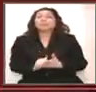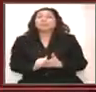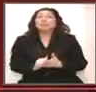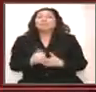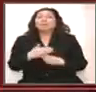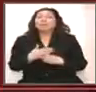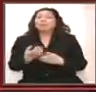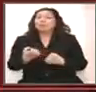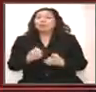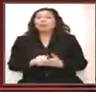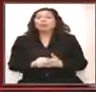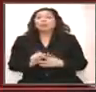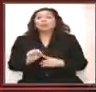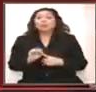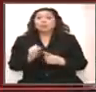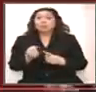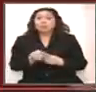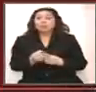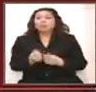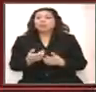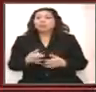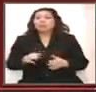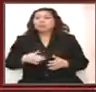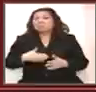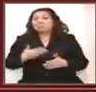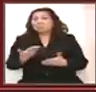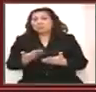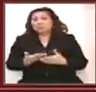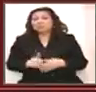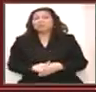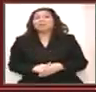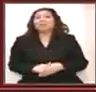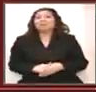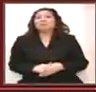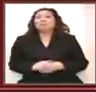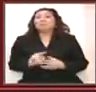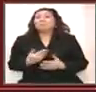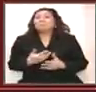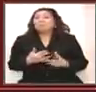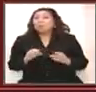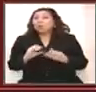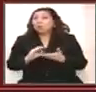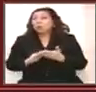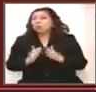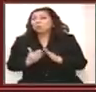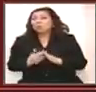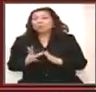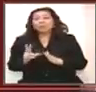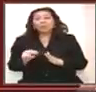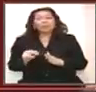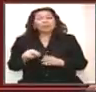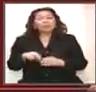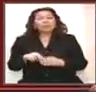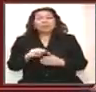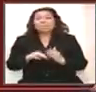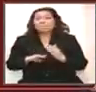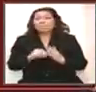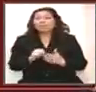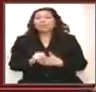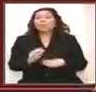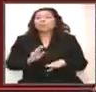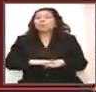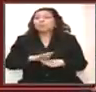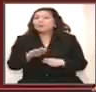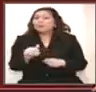de los factores económicos y sociales que las posibilitan. Mientras existan comunidades que no acceden a los servicios básicos y,